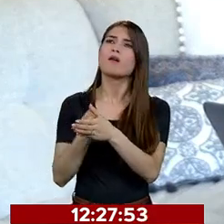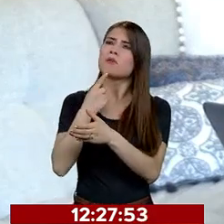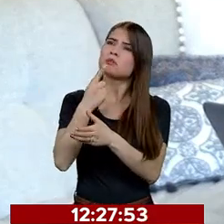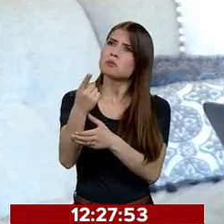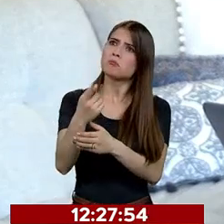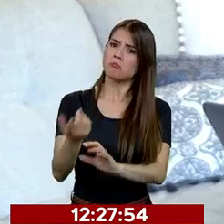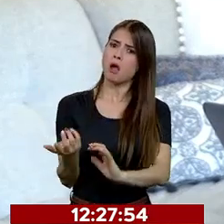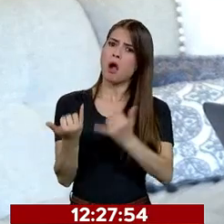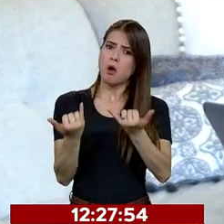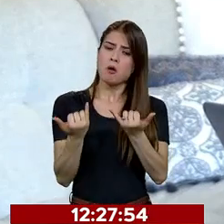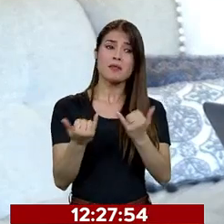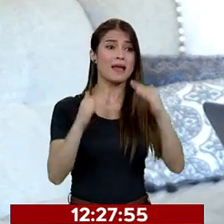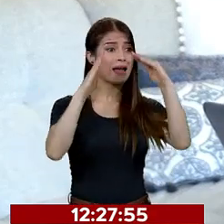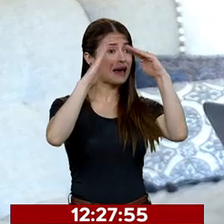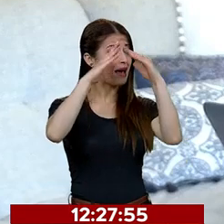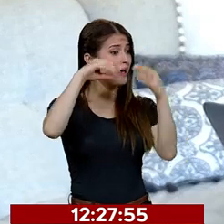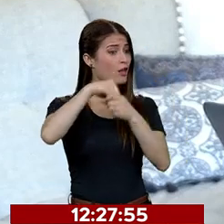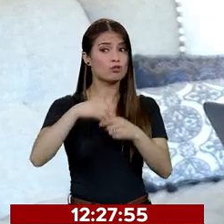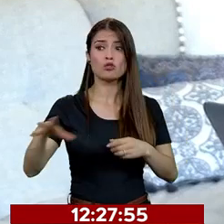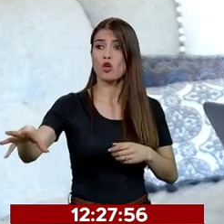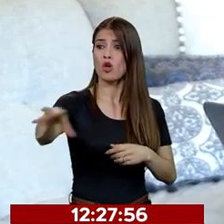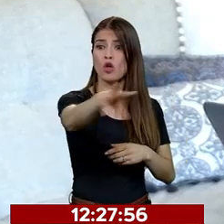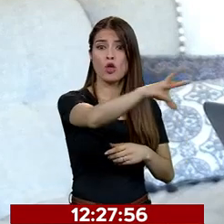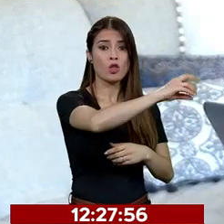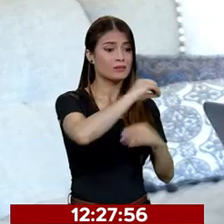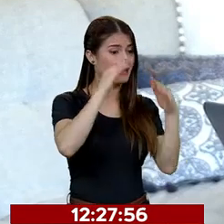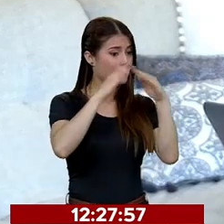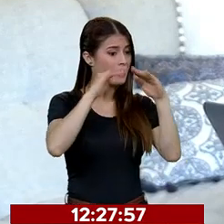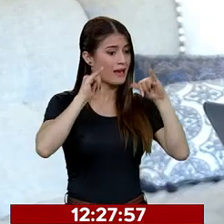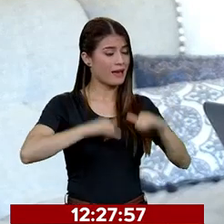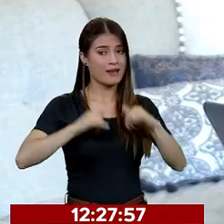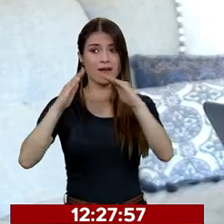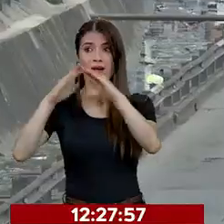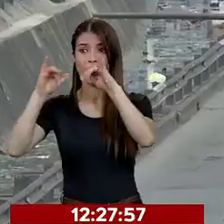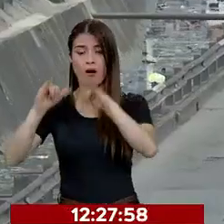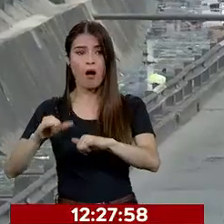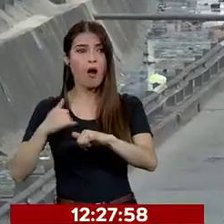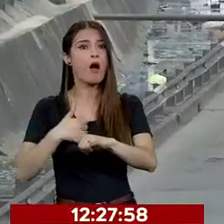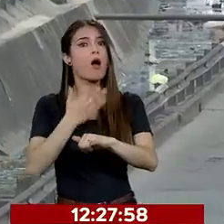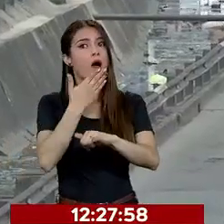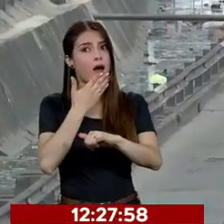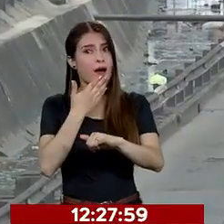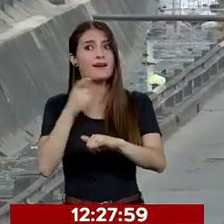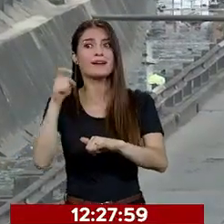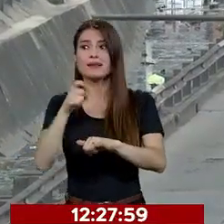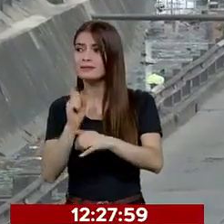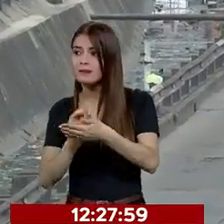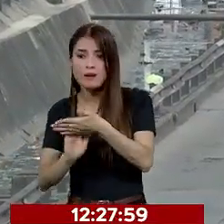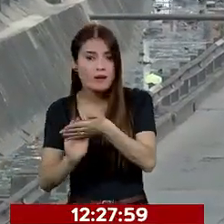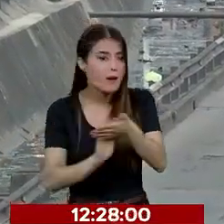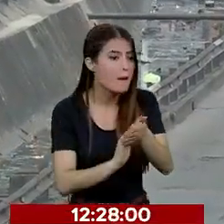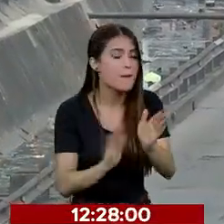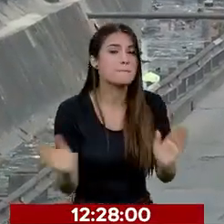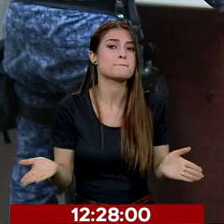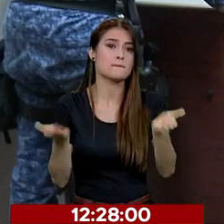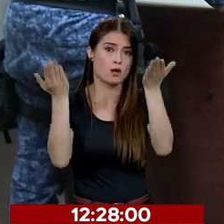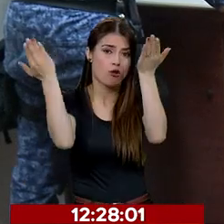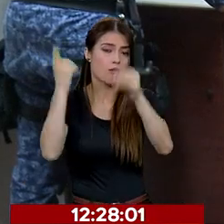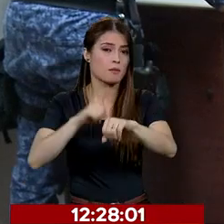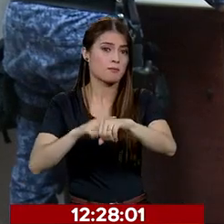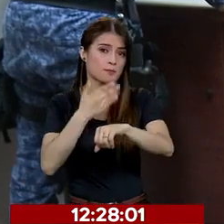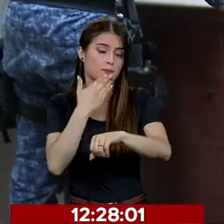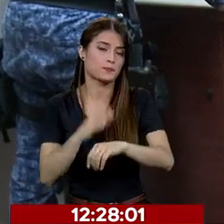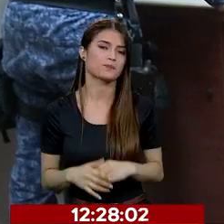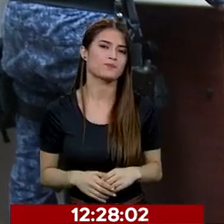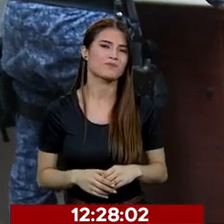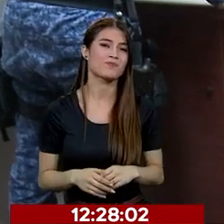sistema y así evitar que se aumente el represamiento de casos. Frente al aislamiento que estamos viviendo, nació en